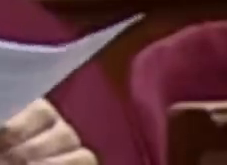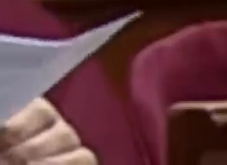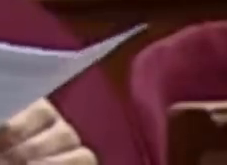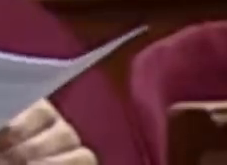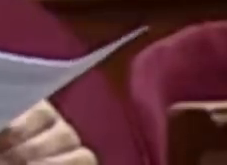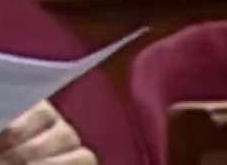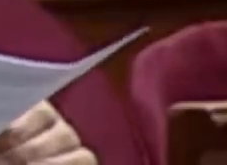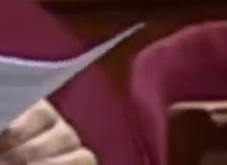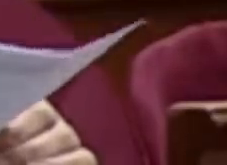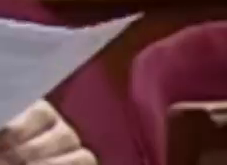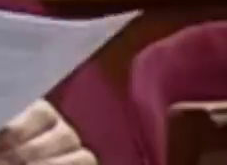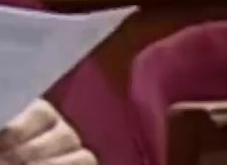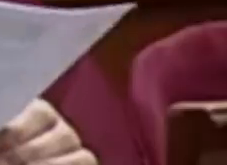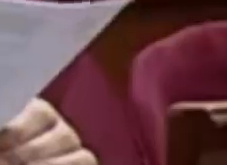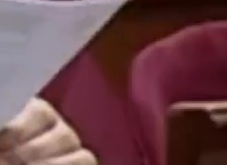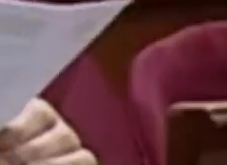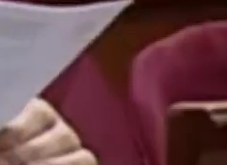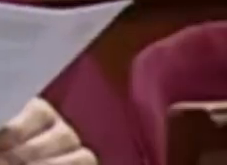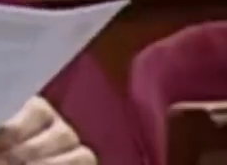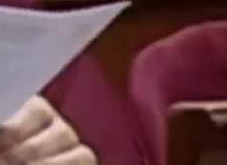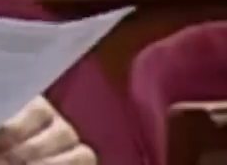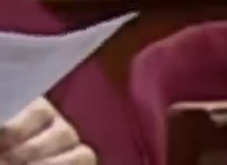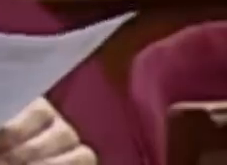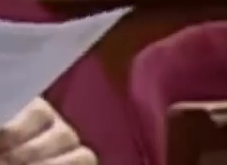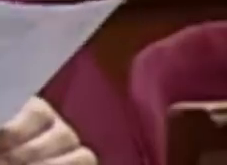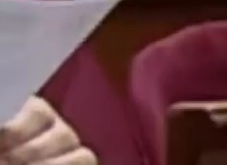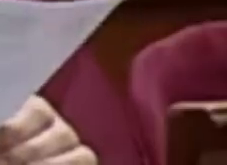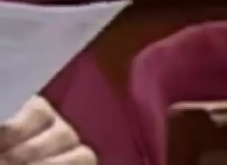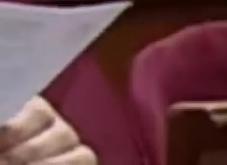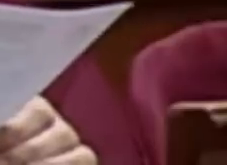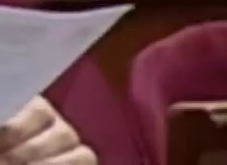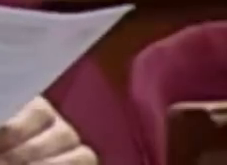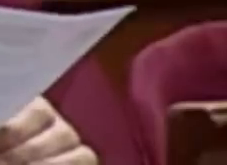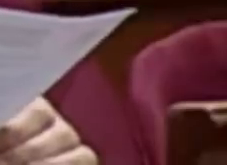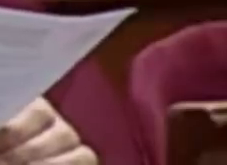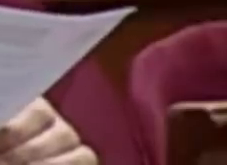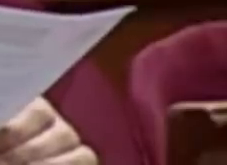del Perú declaró clausurada la legislatura.